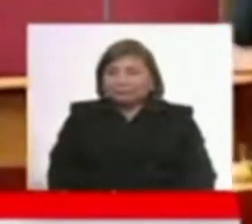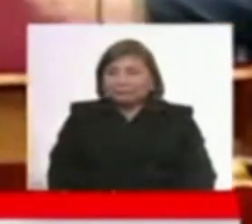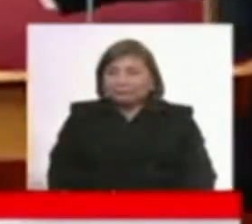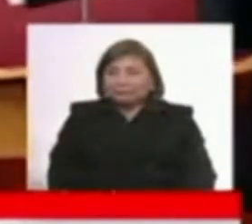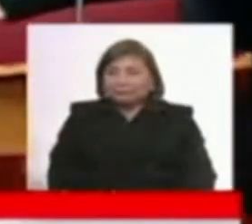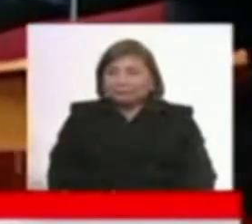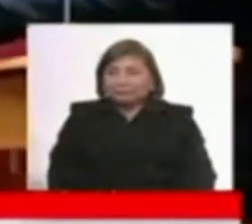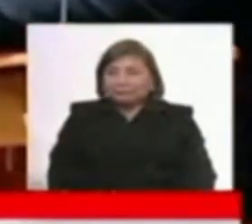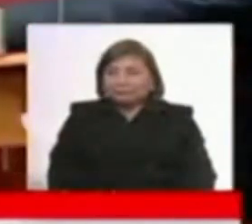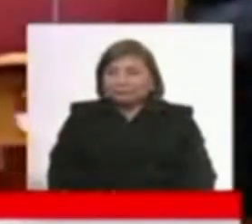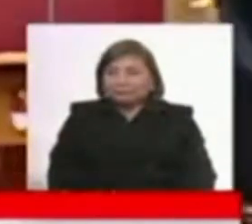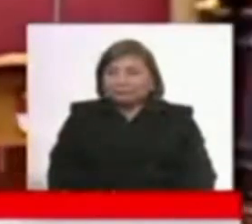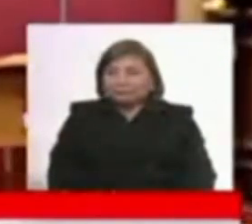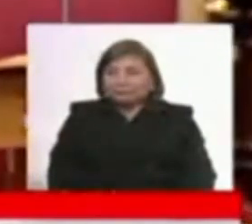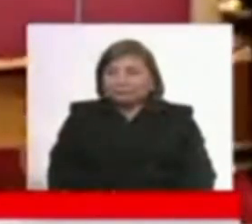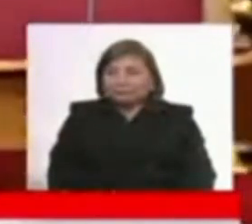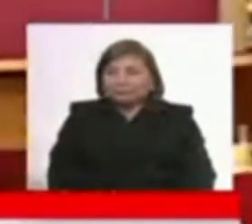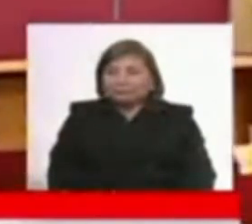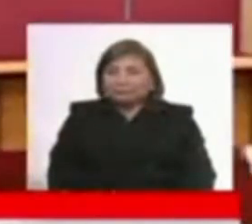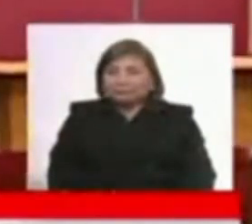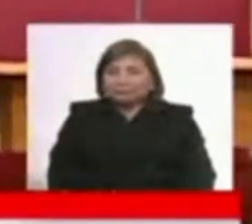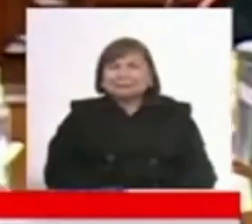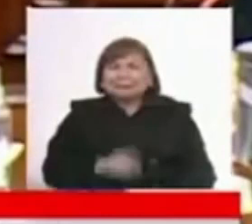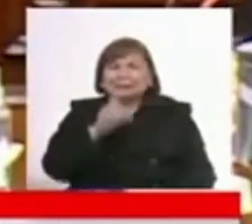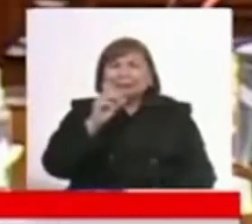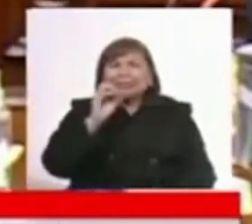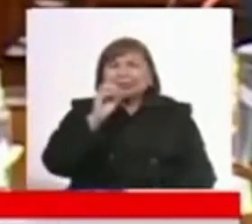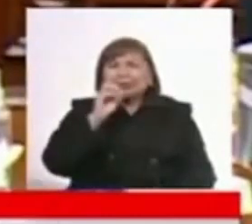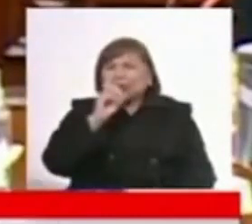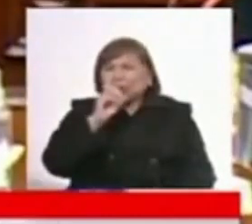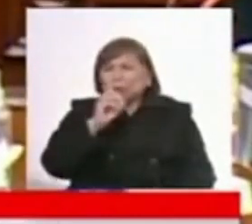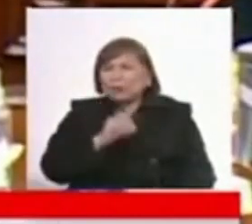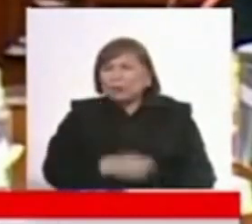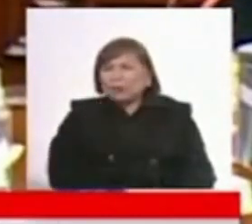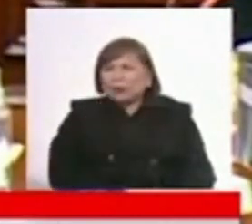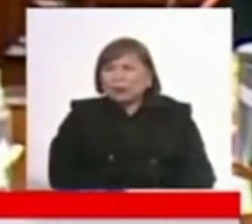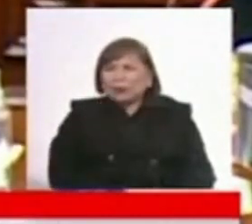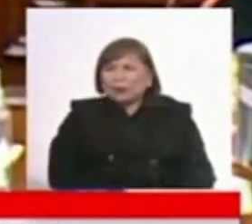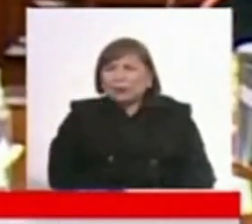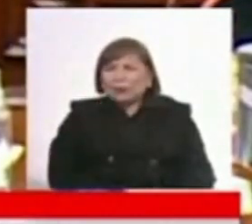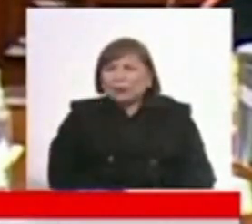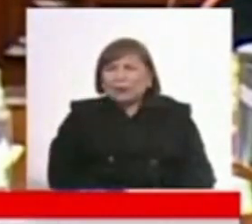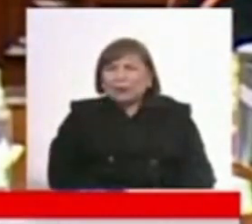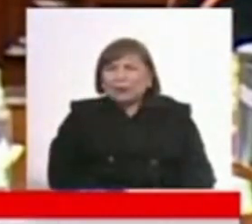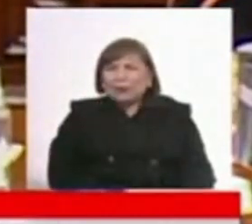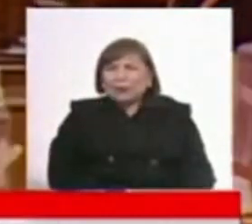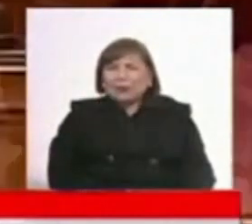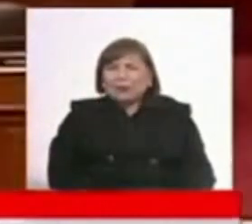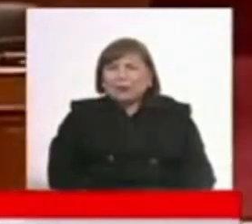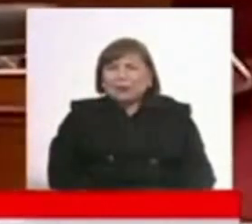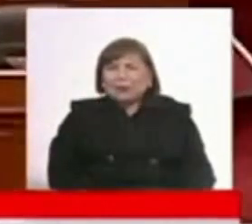ese secuencia de acontecimiento desde las diez y hablo hora de Perú son como dos horas más aquí de las diez de la mañana